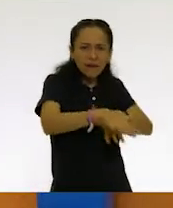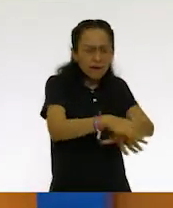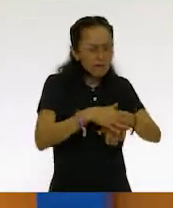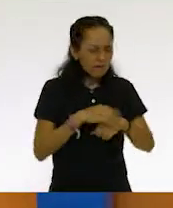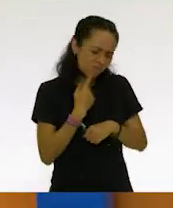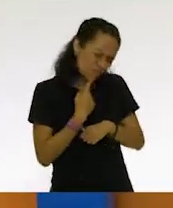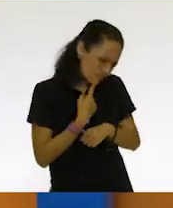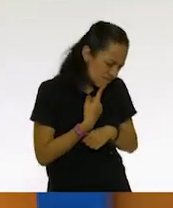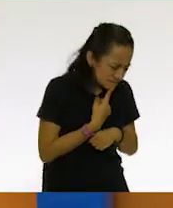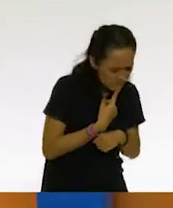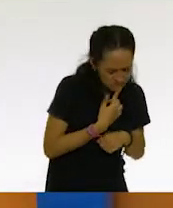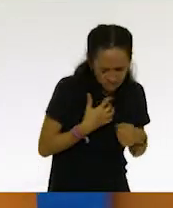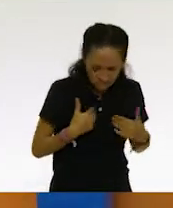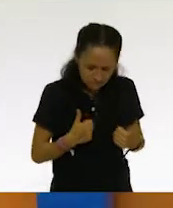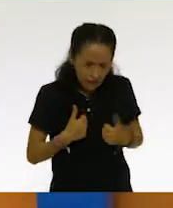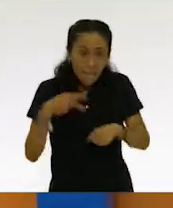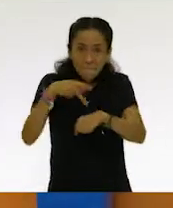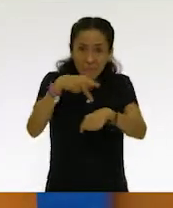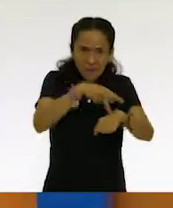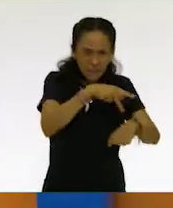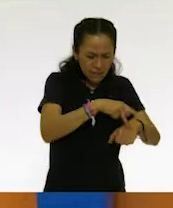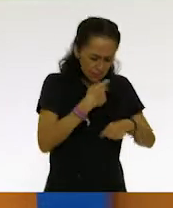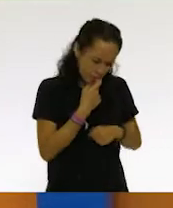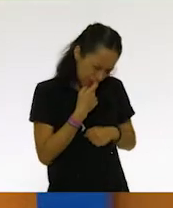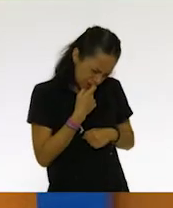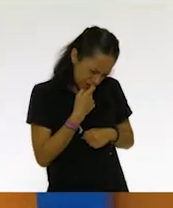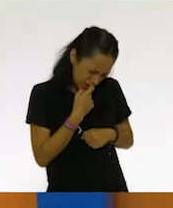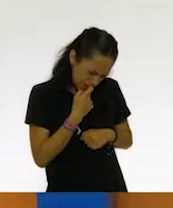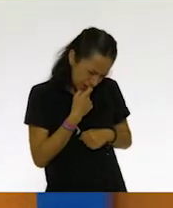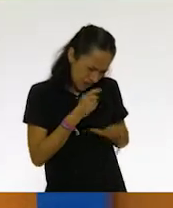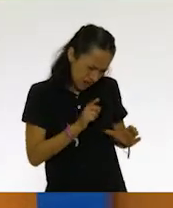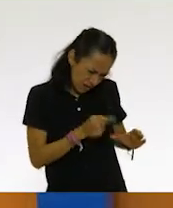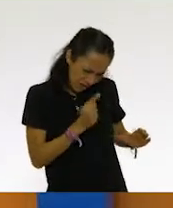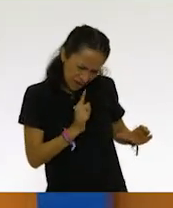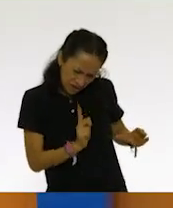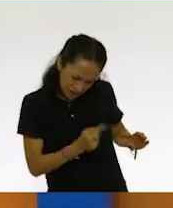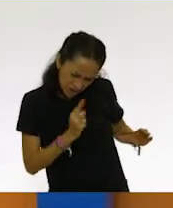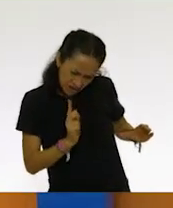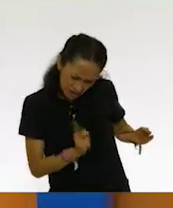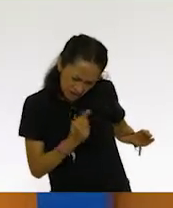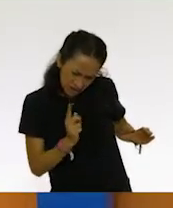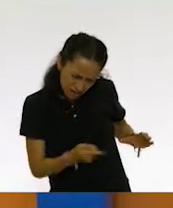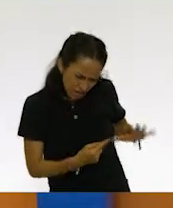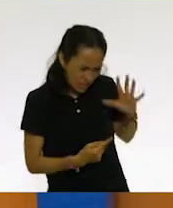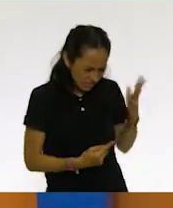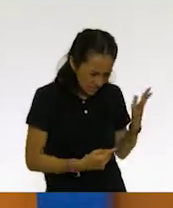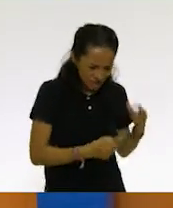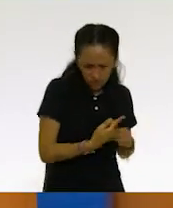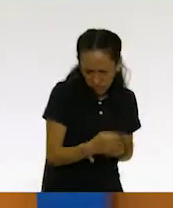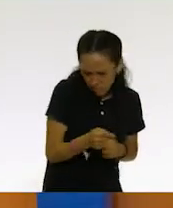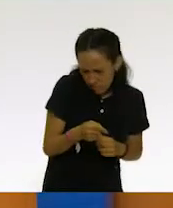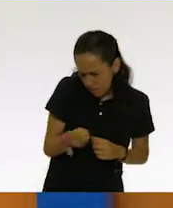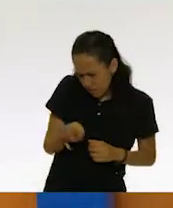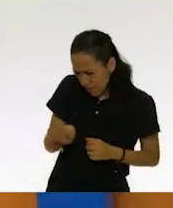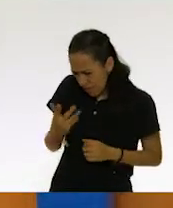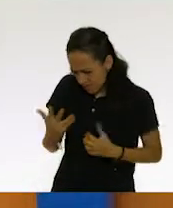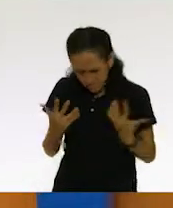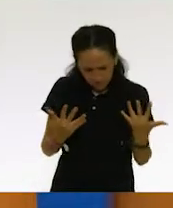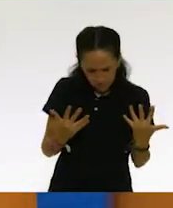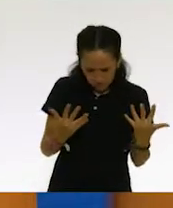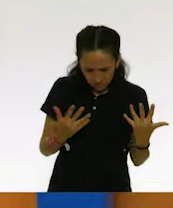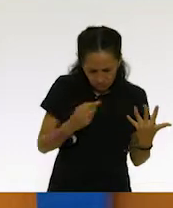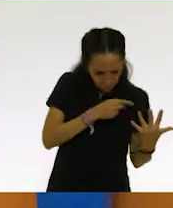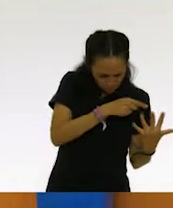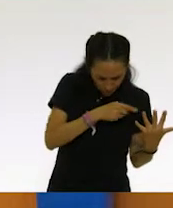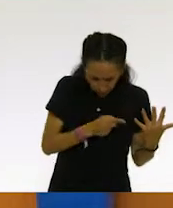2 grupos de 5 piedritas. Son 10. Descubre que lo han engañado. Al otro día regresa y